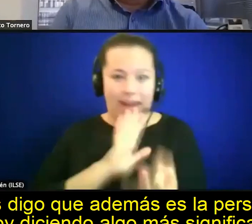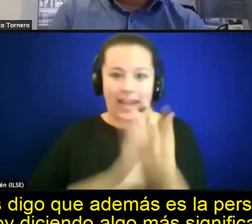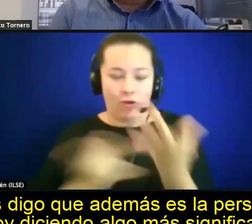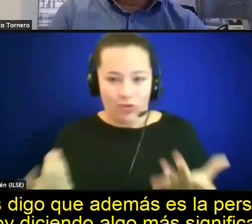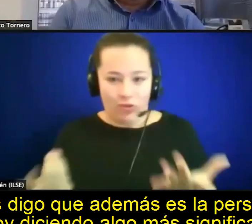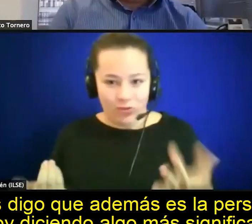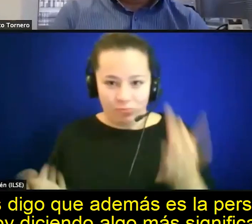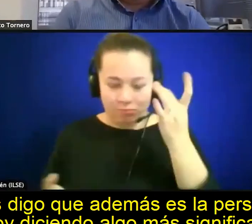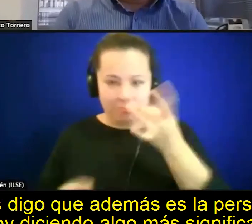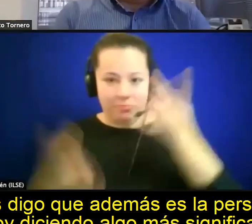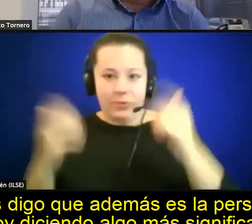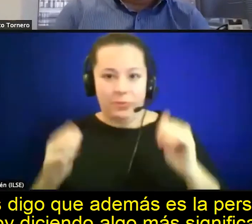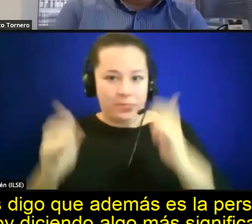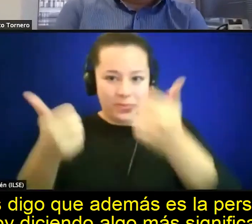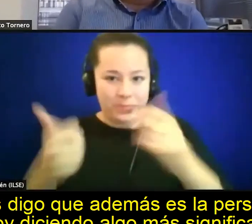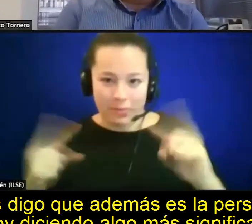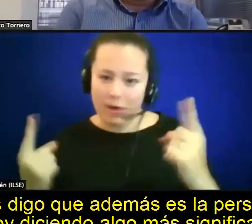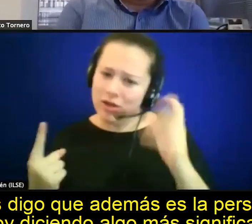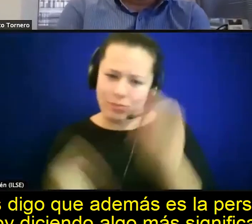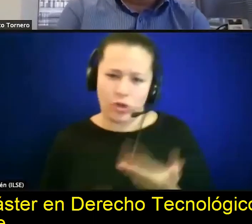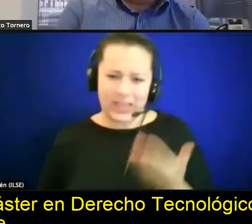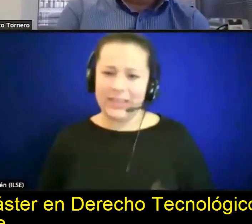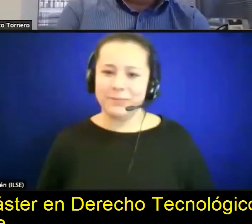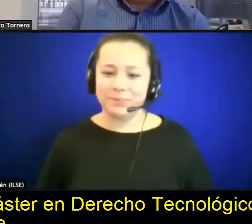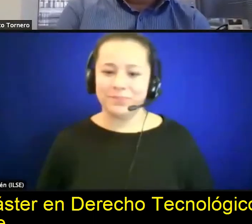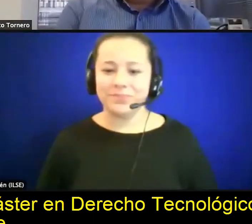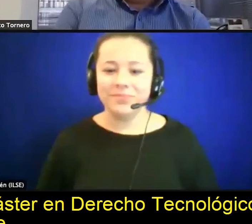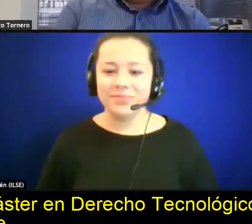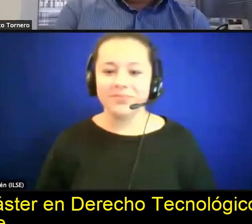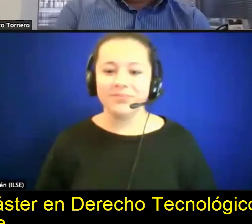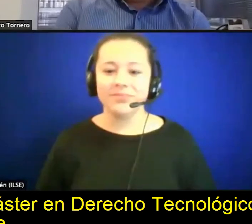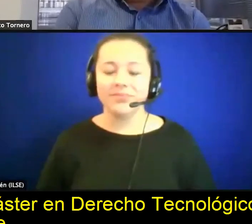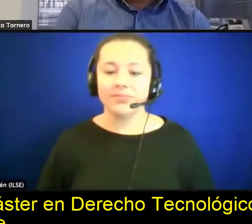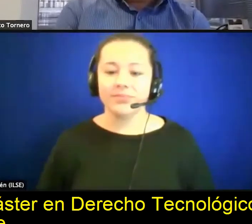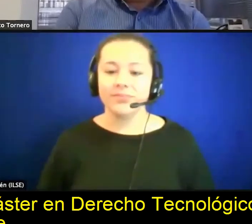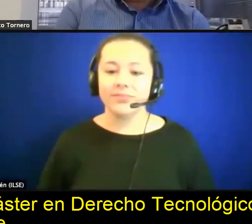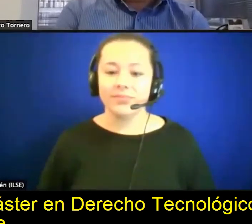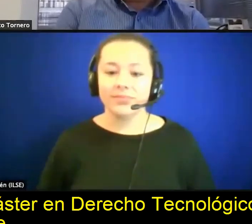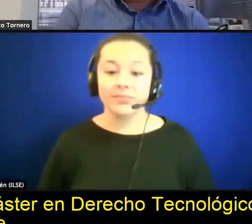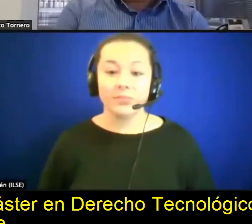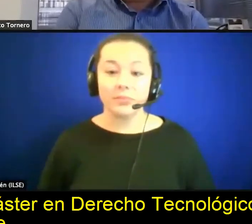más significativo. Alberto, bueno, pues es